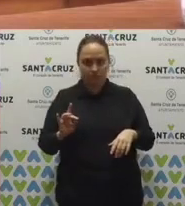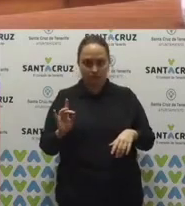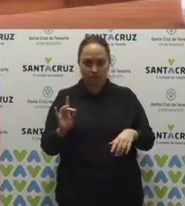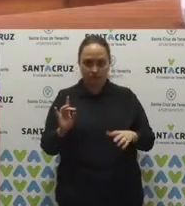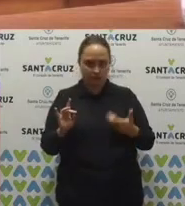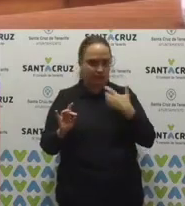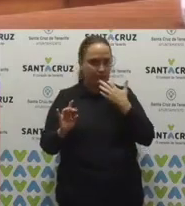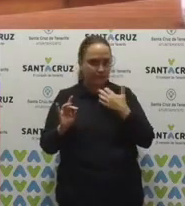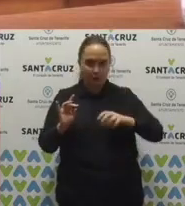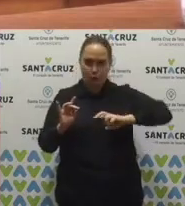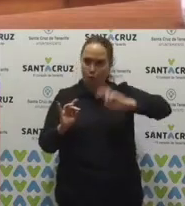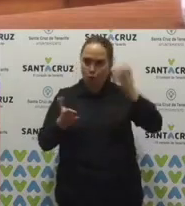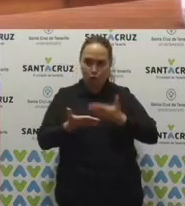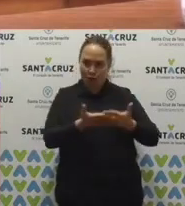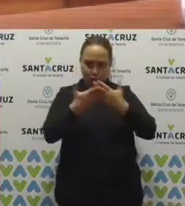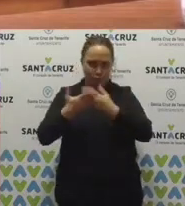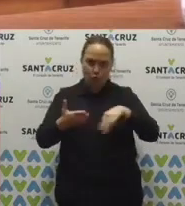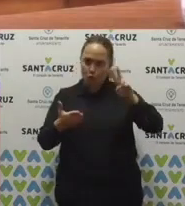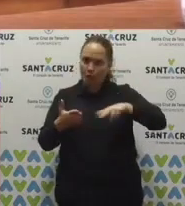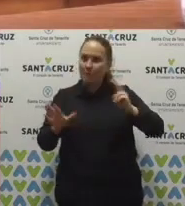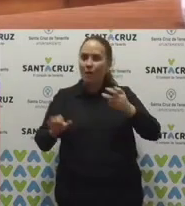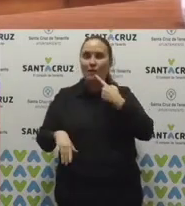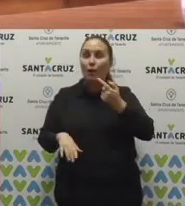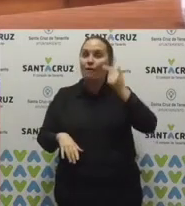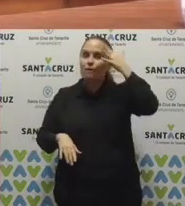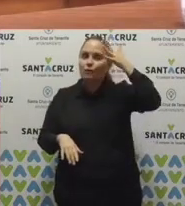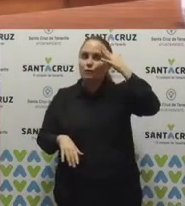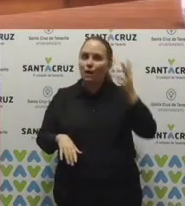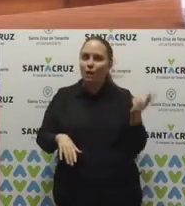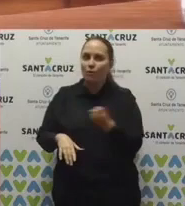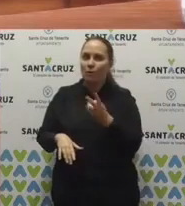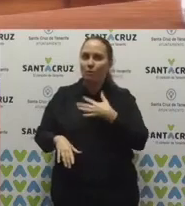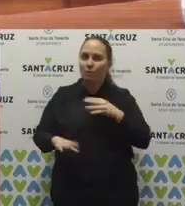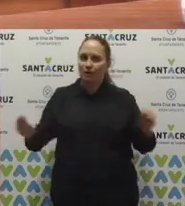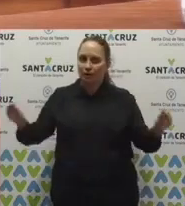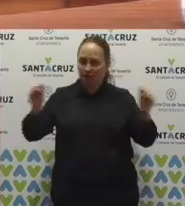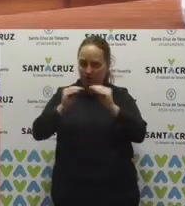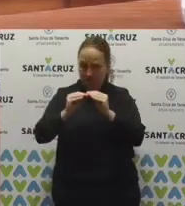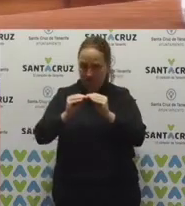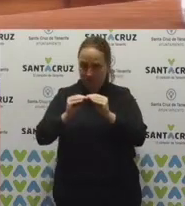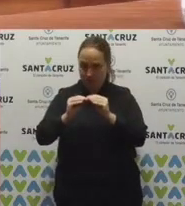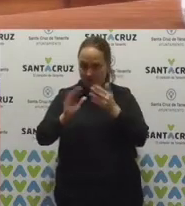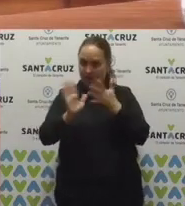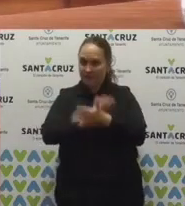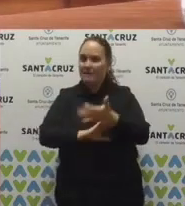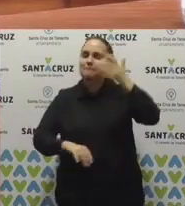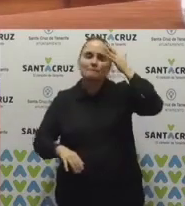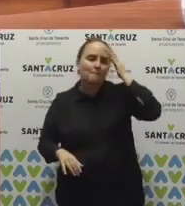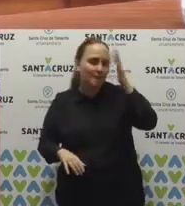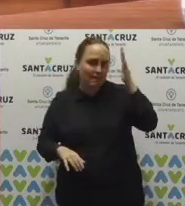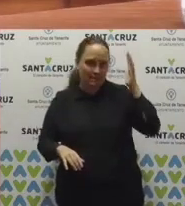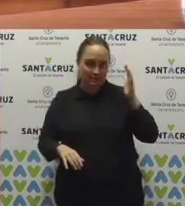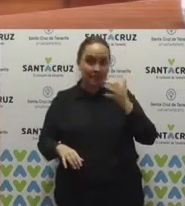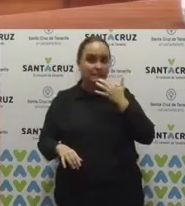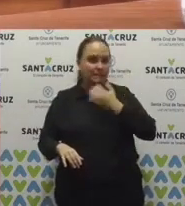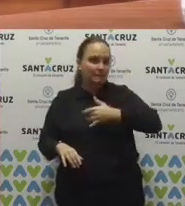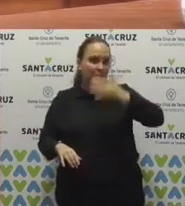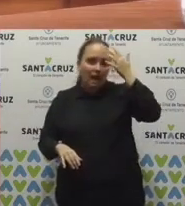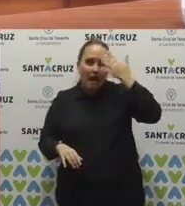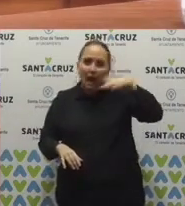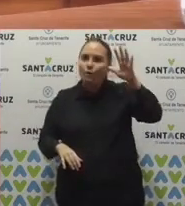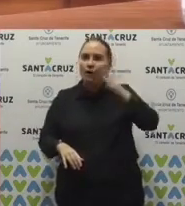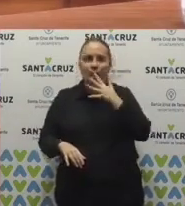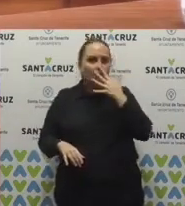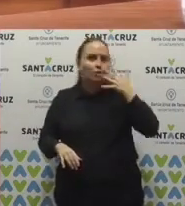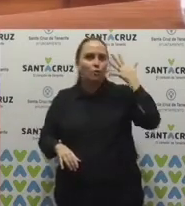estudio a tiempo yo digo en filosofía en filosofía estaría de acuerdo incluso uno que le queden cinco